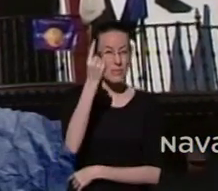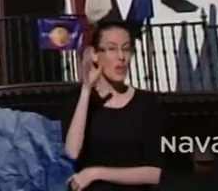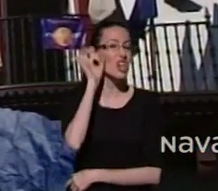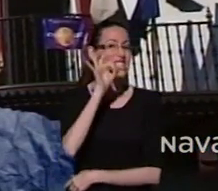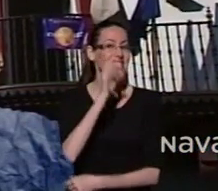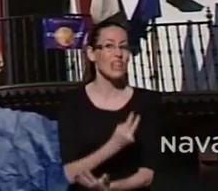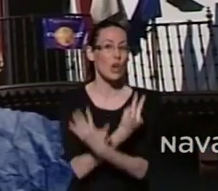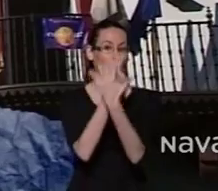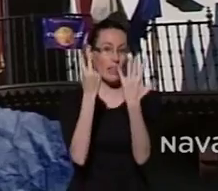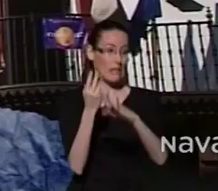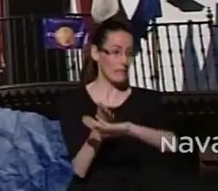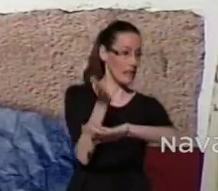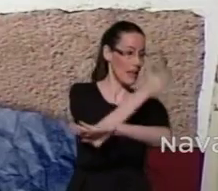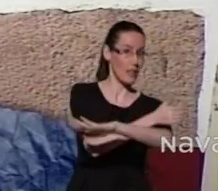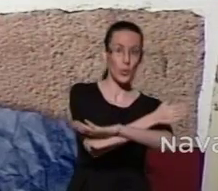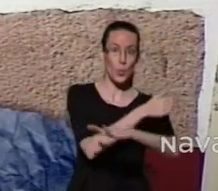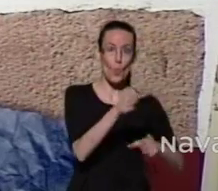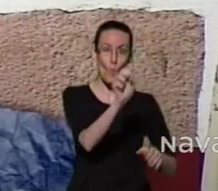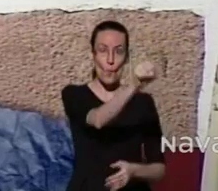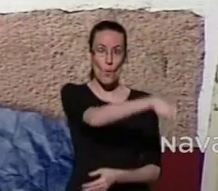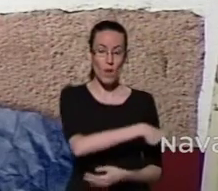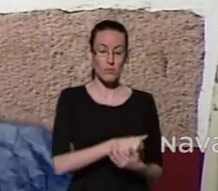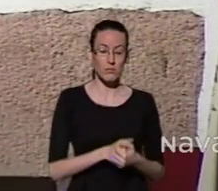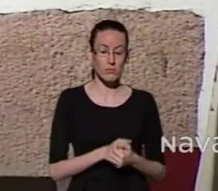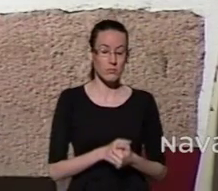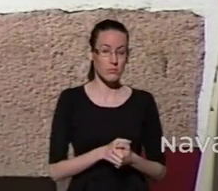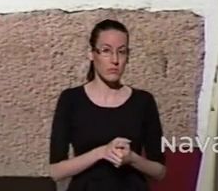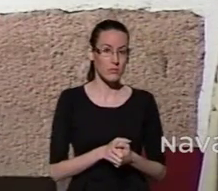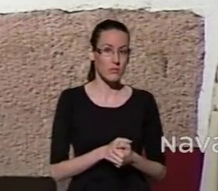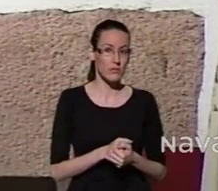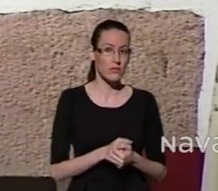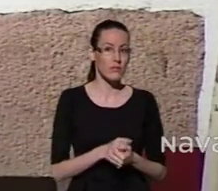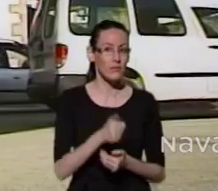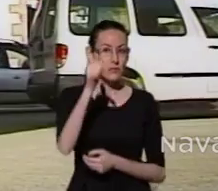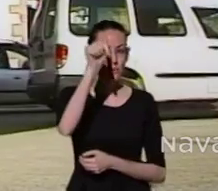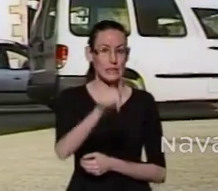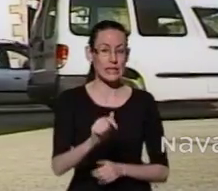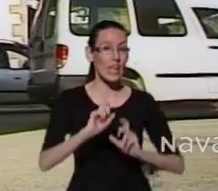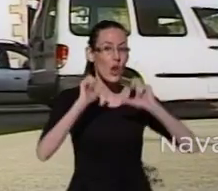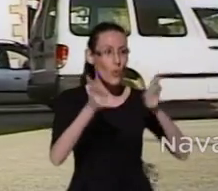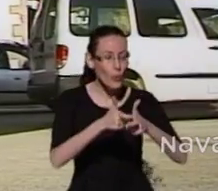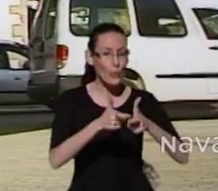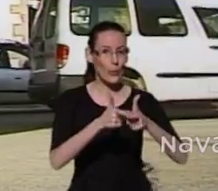y anteriormente no había nada ahí, era todo diáfano, y aquí se celebraban reuniones. En